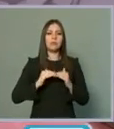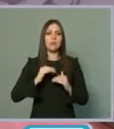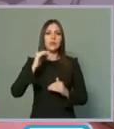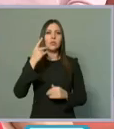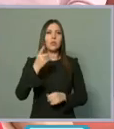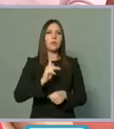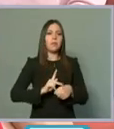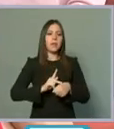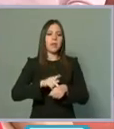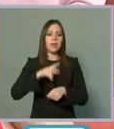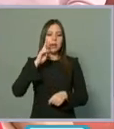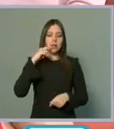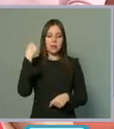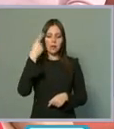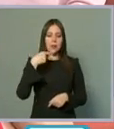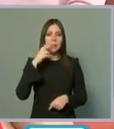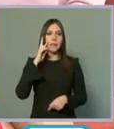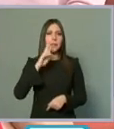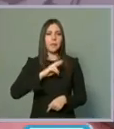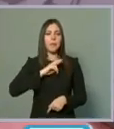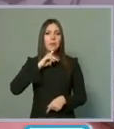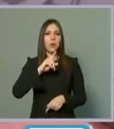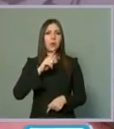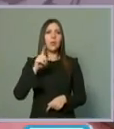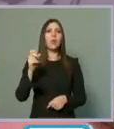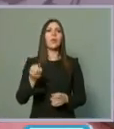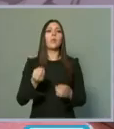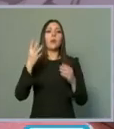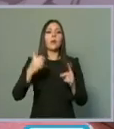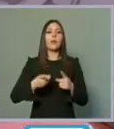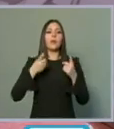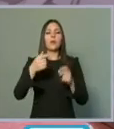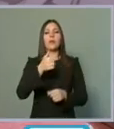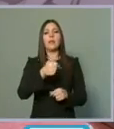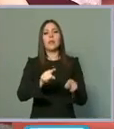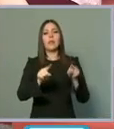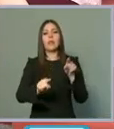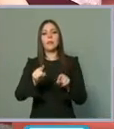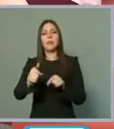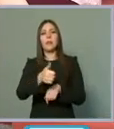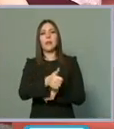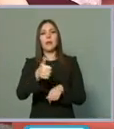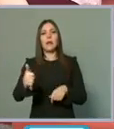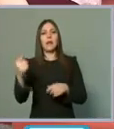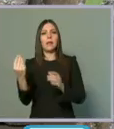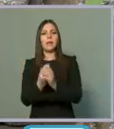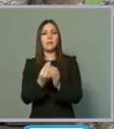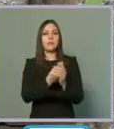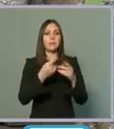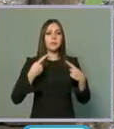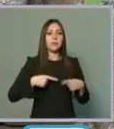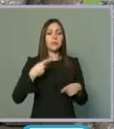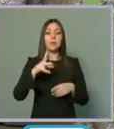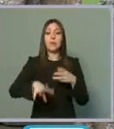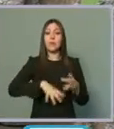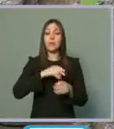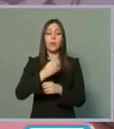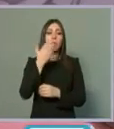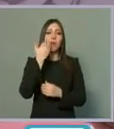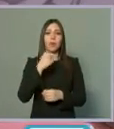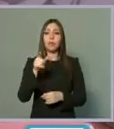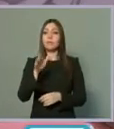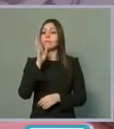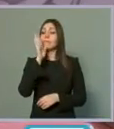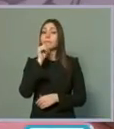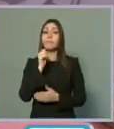piel, entonces se va ajustando la dosis conforme a cada paciente, no hay una dosis universal. Pero entonces no se cura. No se cura,